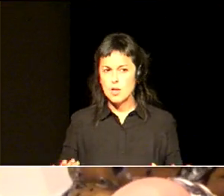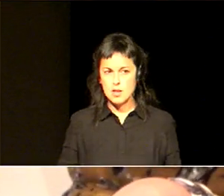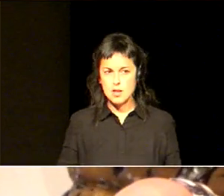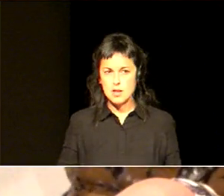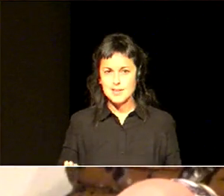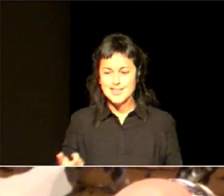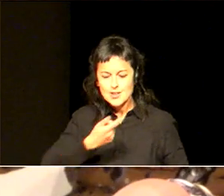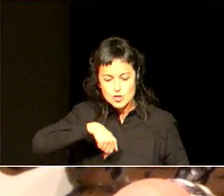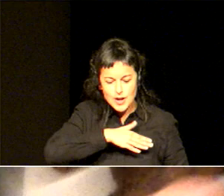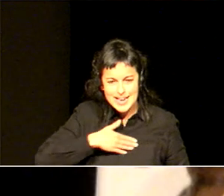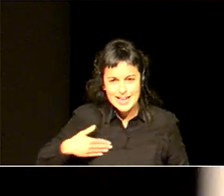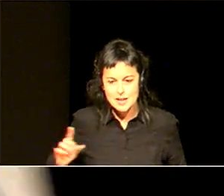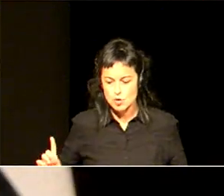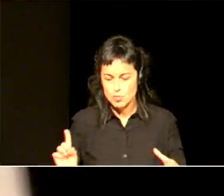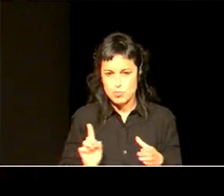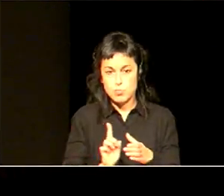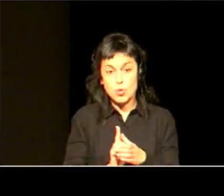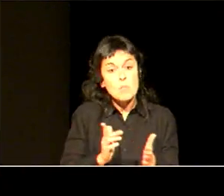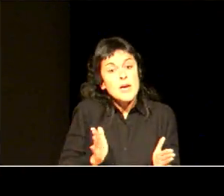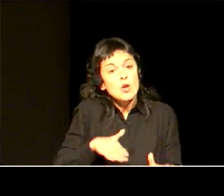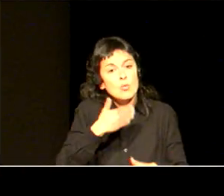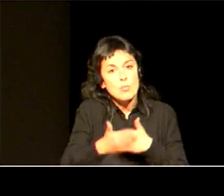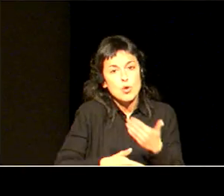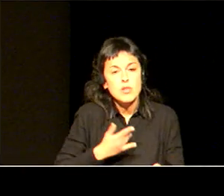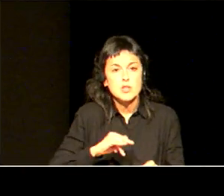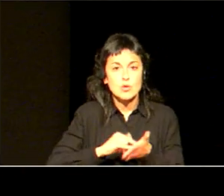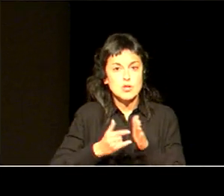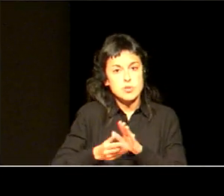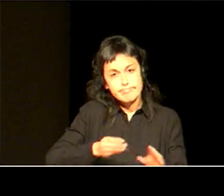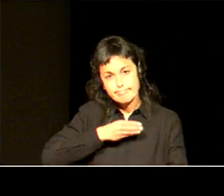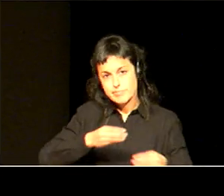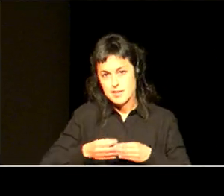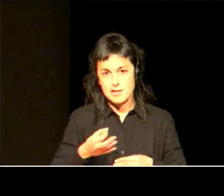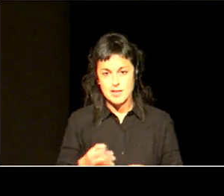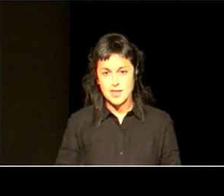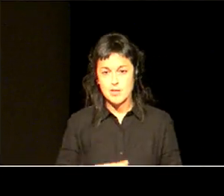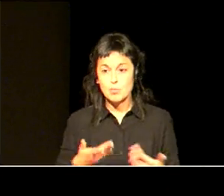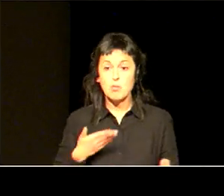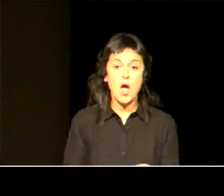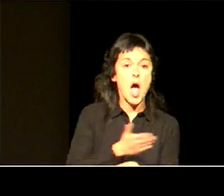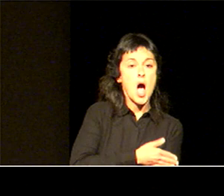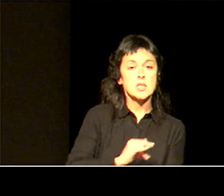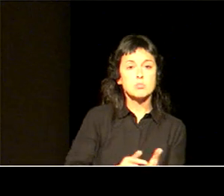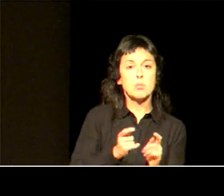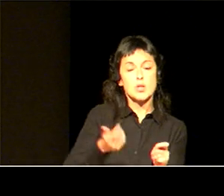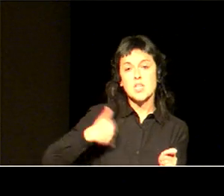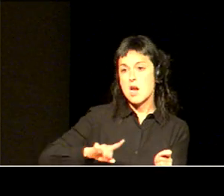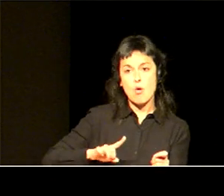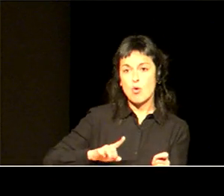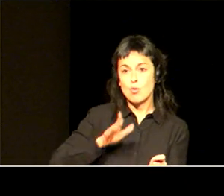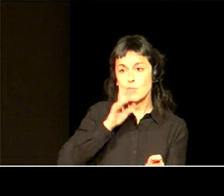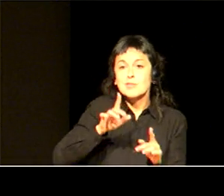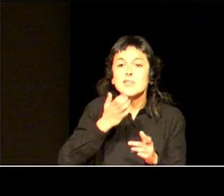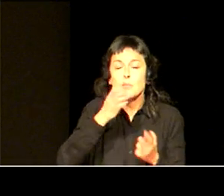la inclusión, pero flexibles en el proceso, en las respuestas, porque no se puede tener la respuesta ya hecha de antemano, porque entonces nos estaríamos adelantando a las